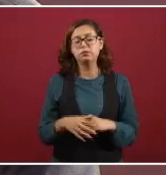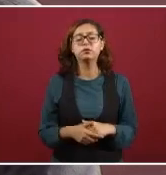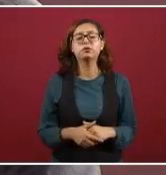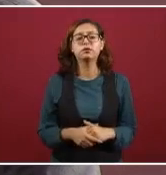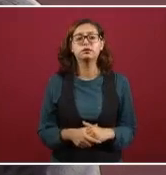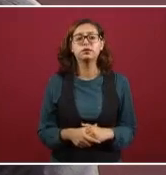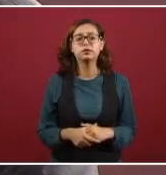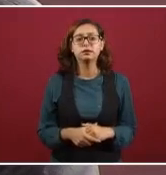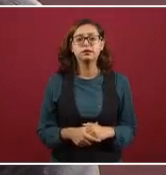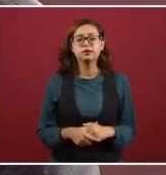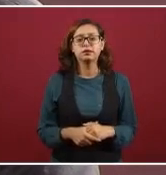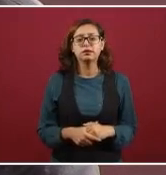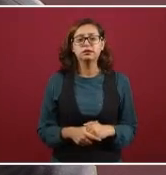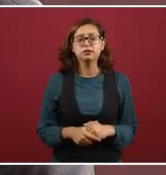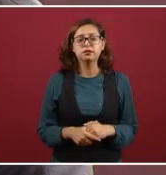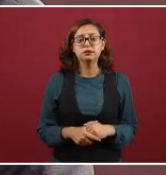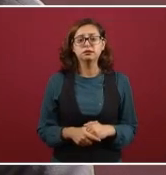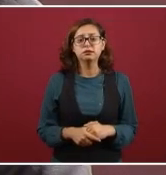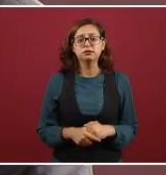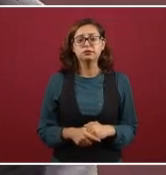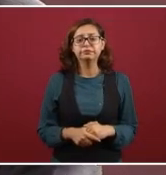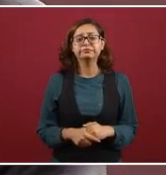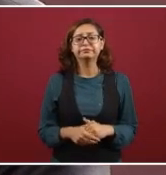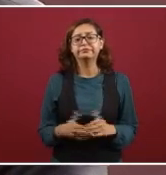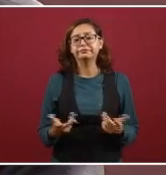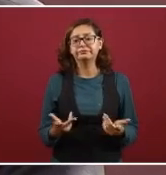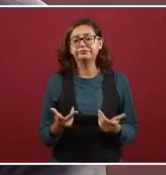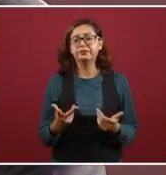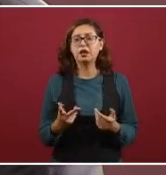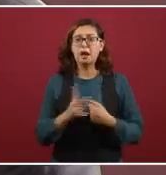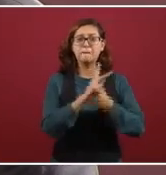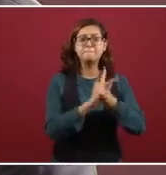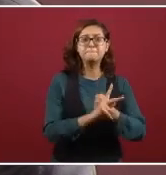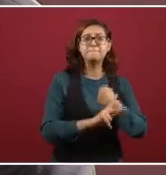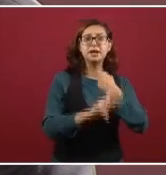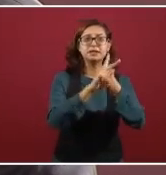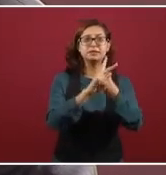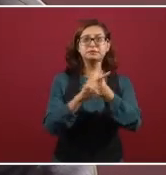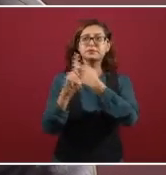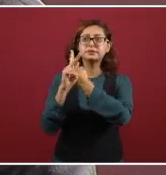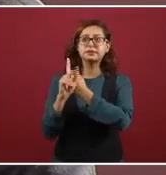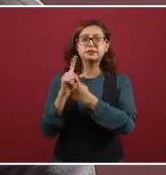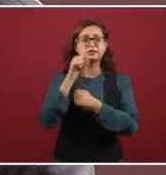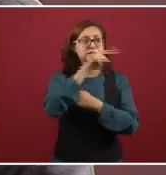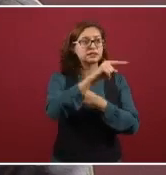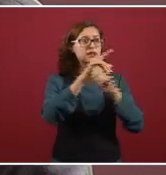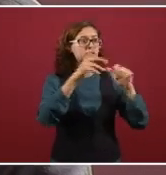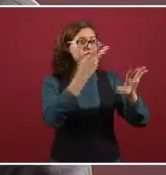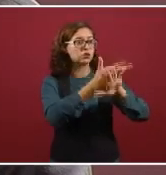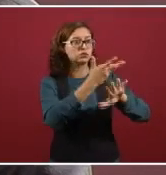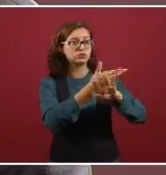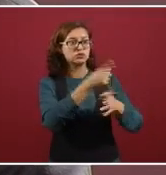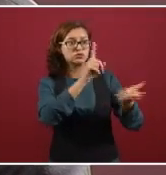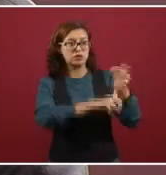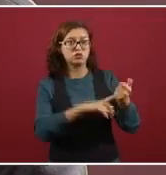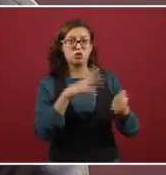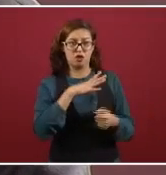con los diferentes países que tenemos comunidades en los Estados Unidos para establecer una